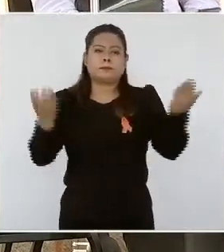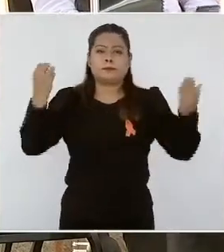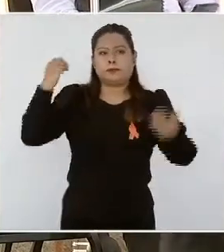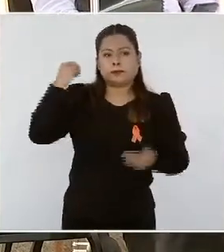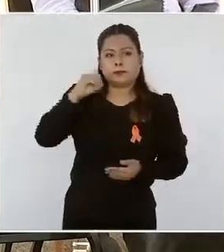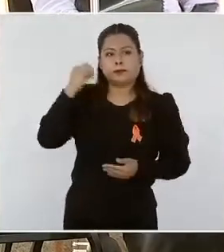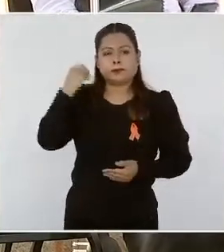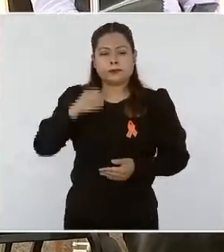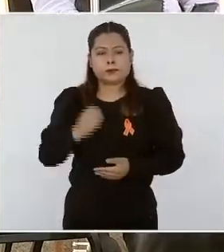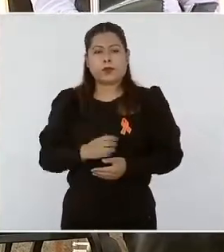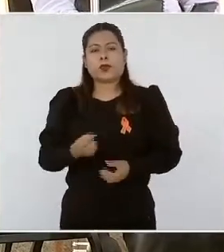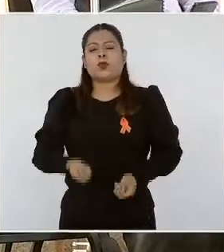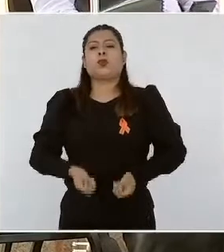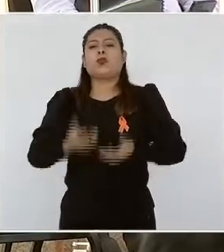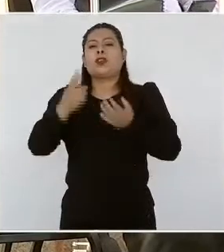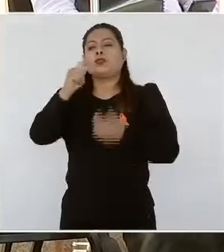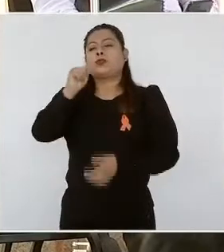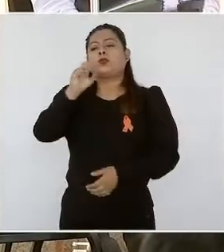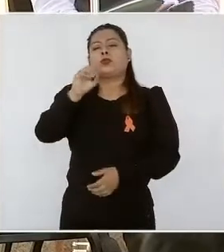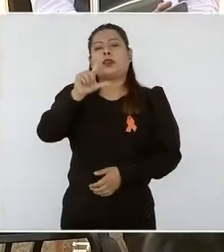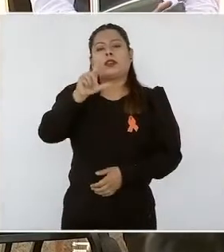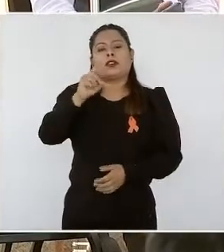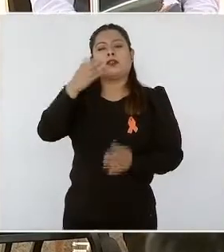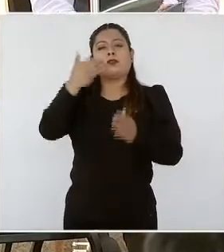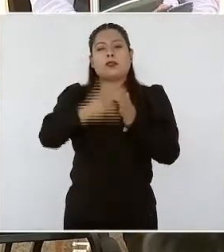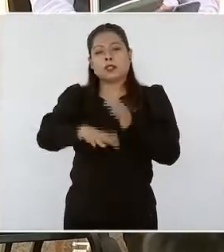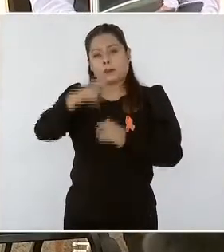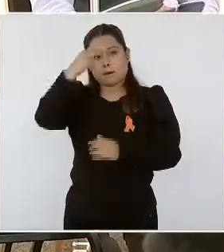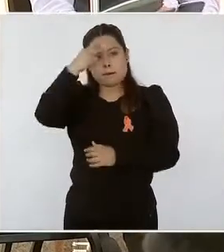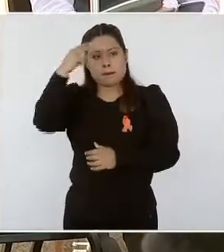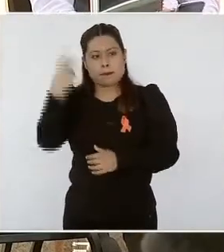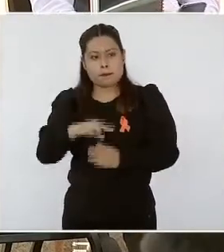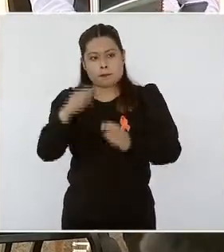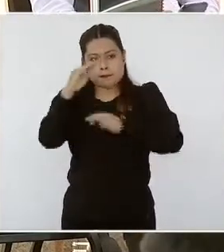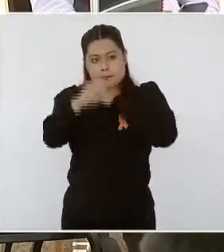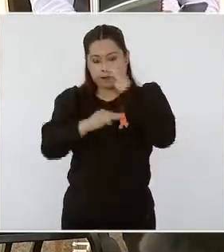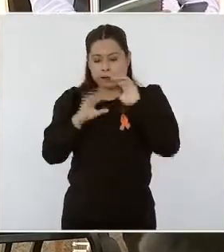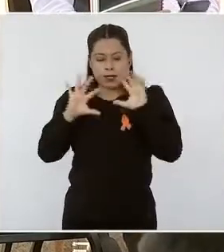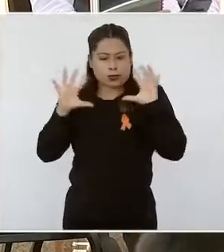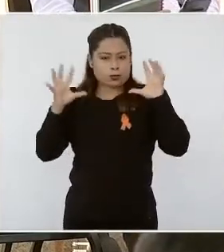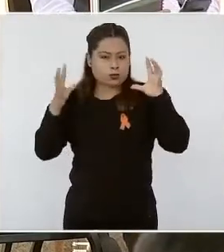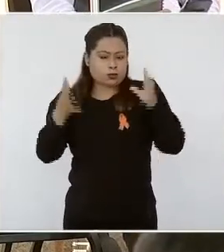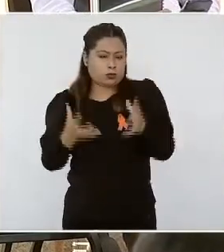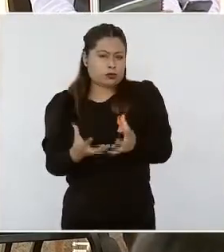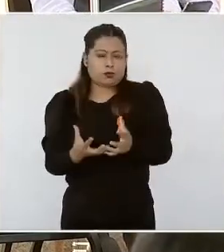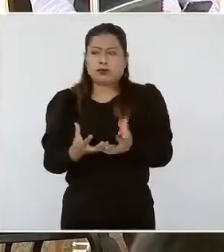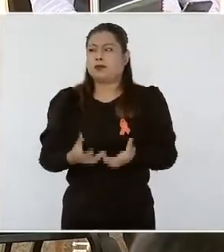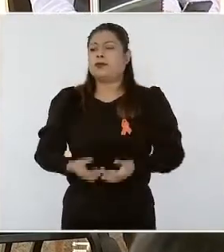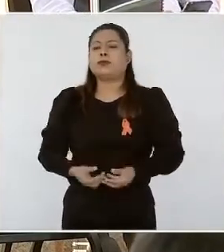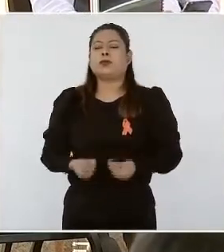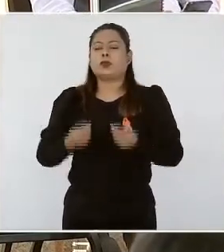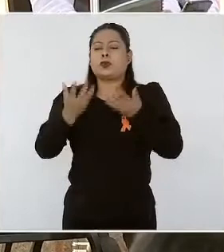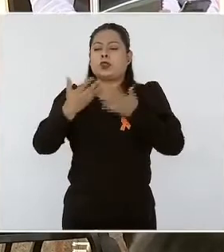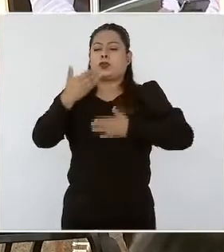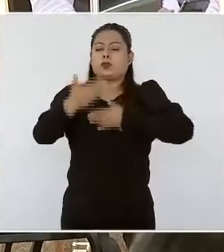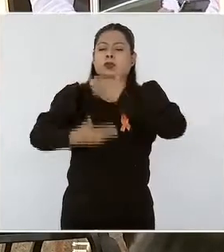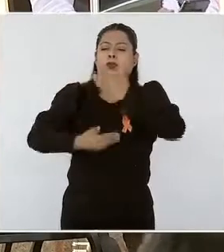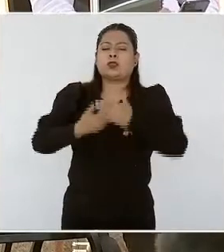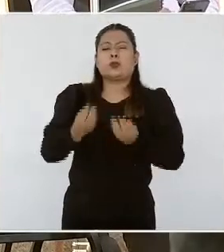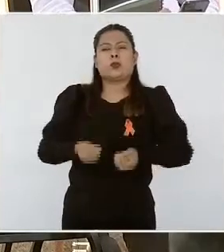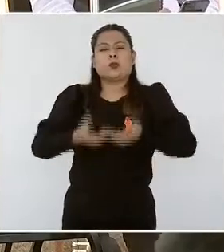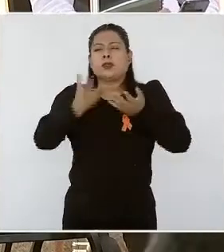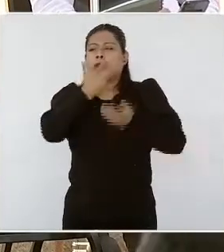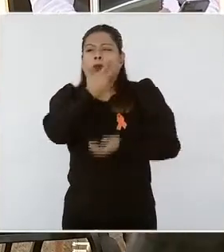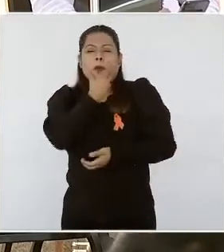Oaxaca. ¿Cuántos Toledos hacen falta para México y para el mundo? cuántos promotores,